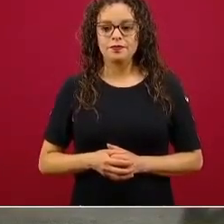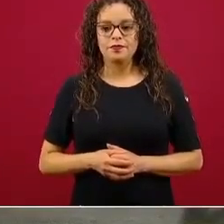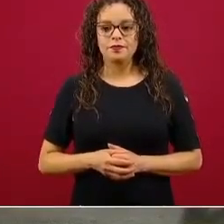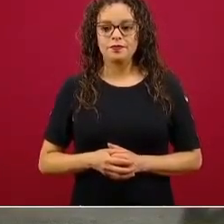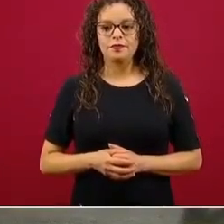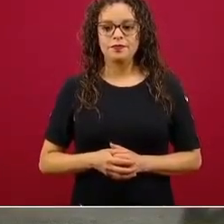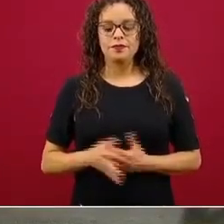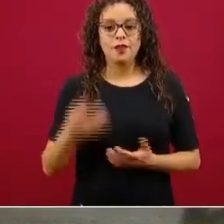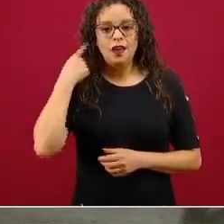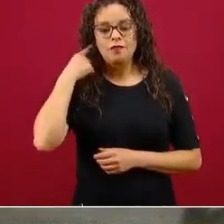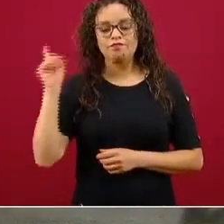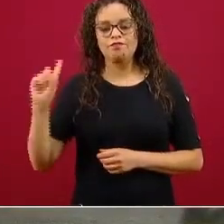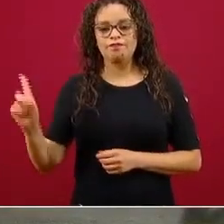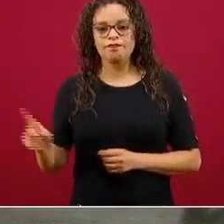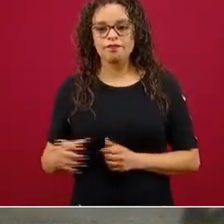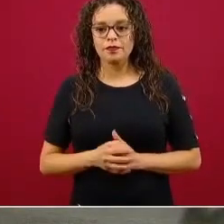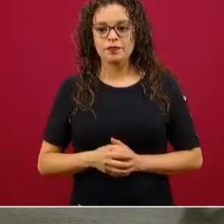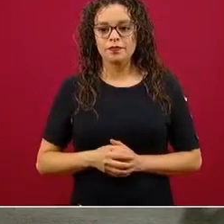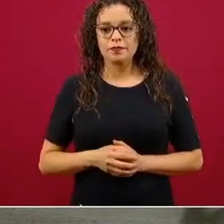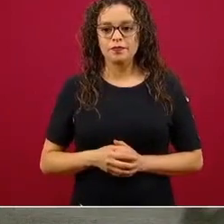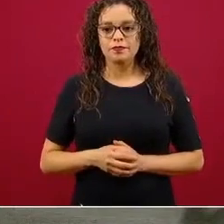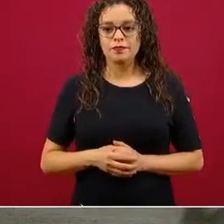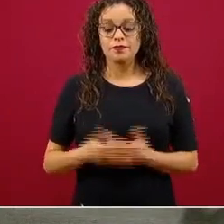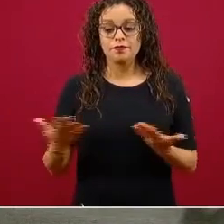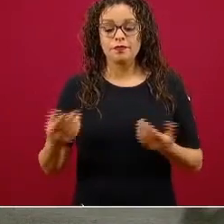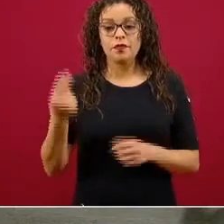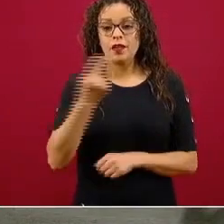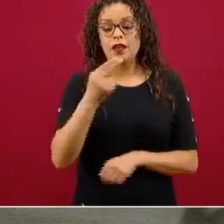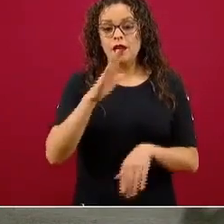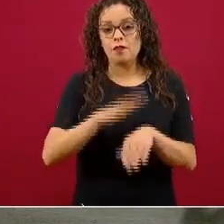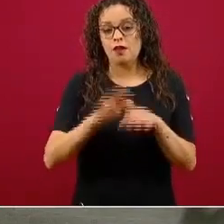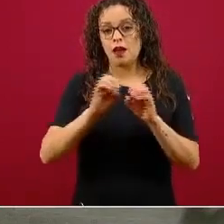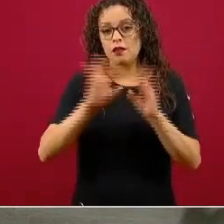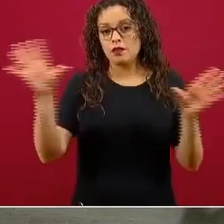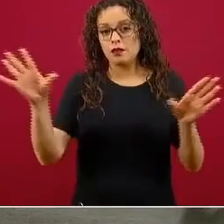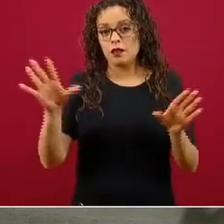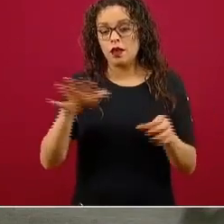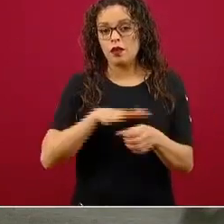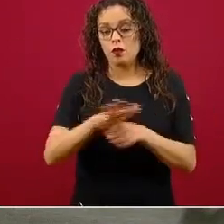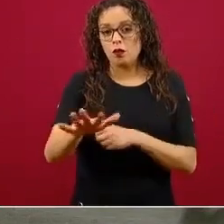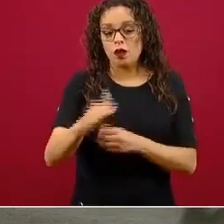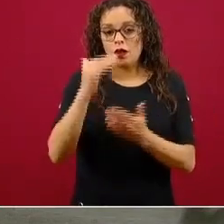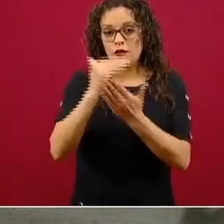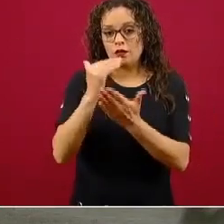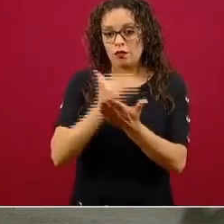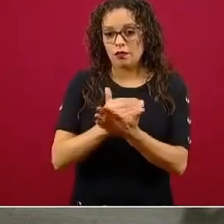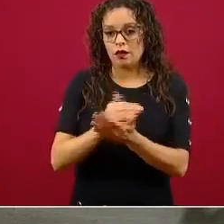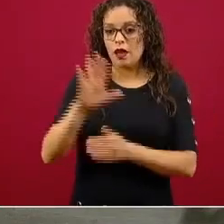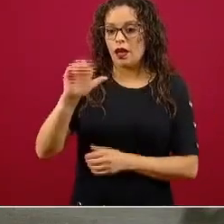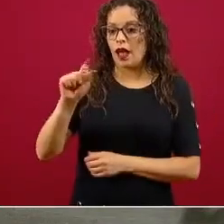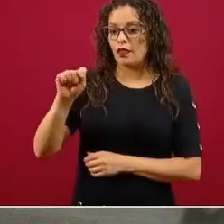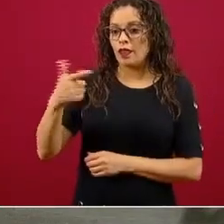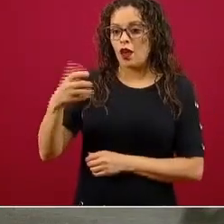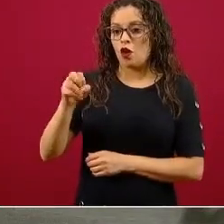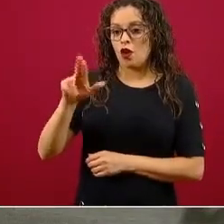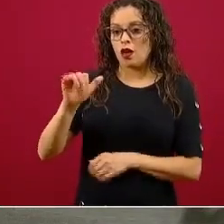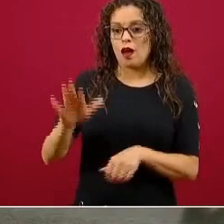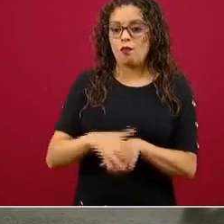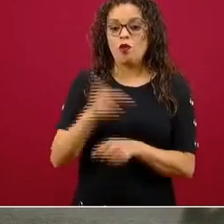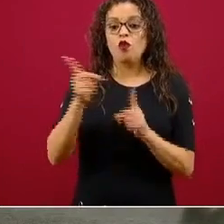Bueno, tendríamos que hacer la especificación porque no viene esa categoría como tal en la base, pero la buscamos.